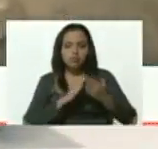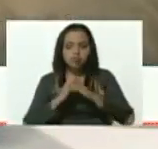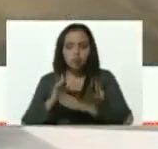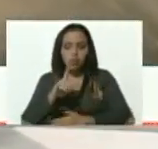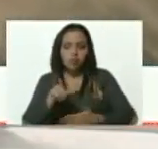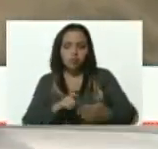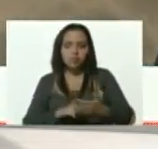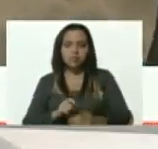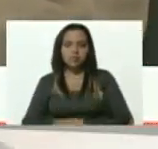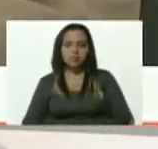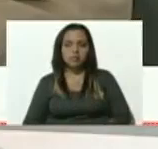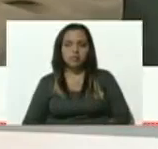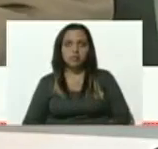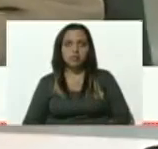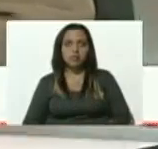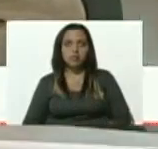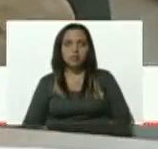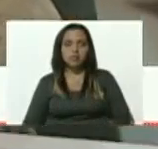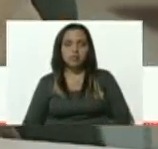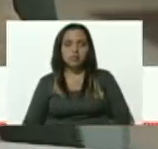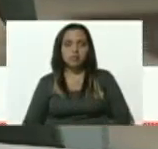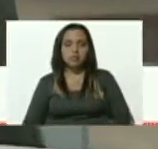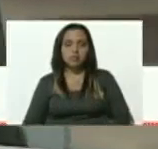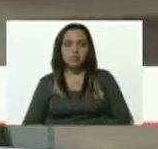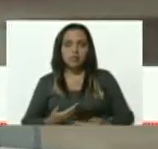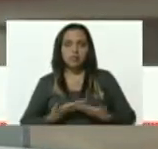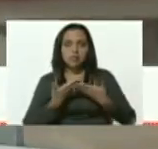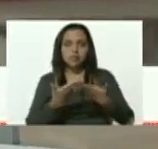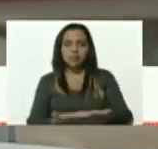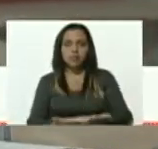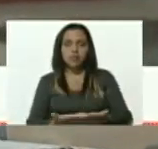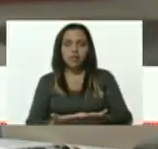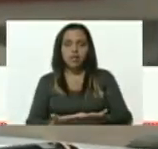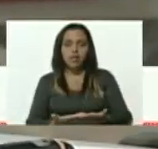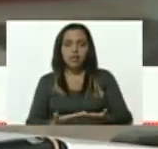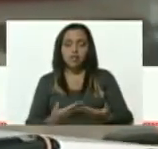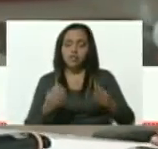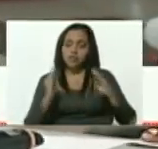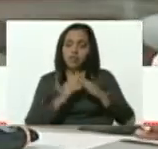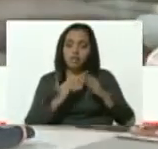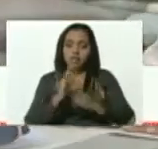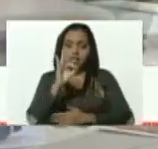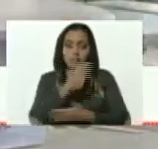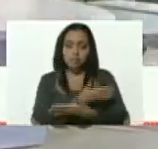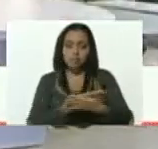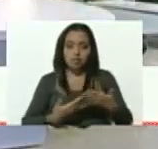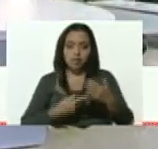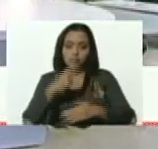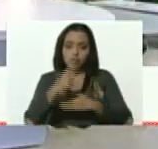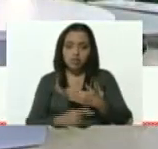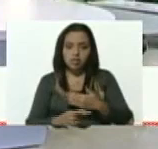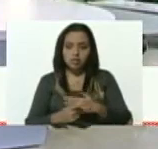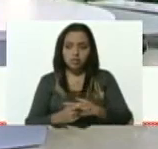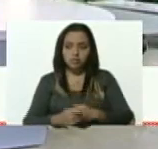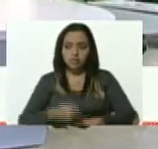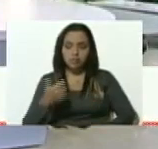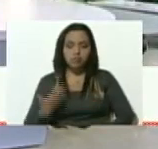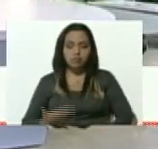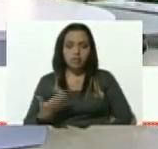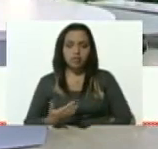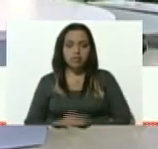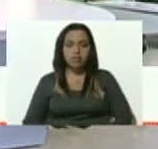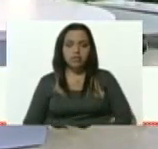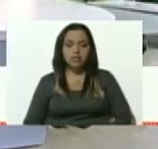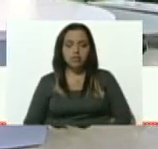comunidad productiva. Le dediquemos la vivienda 3 millones al proyecto original, compañero. Tome nota,